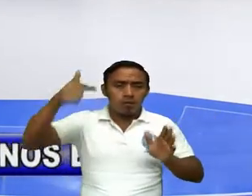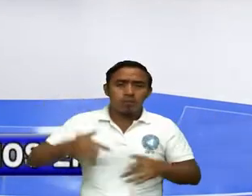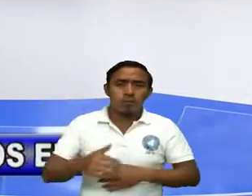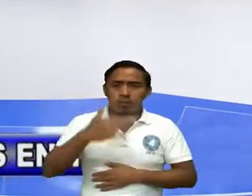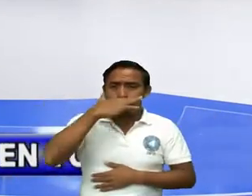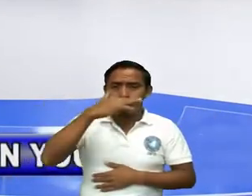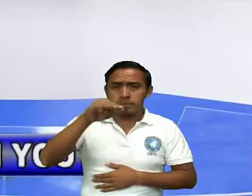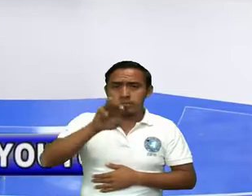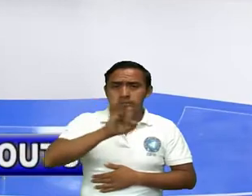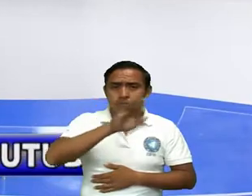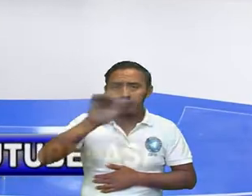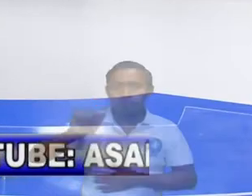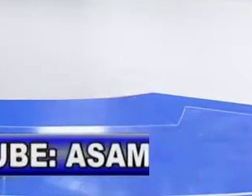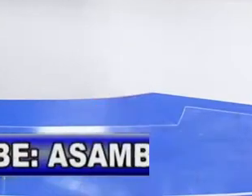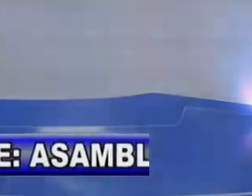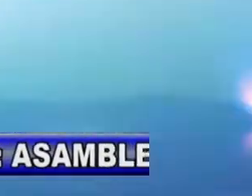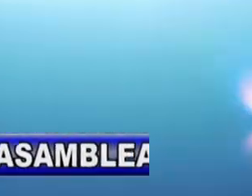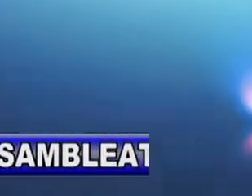través del MEFCA.